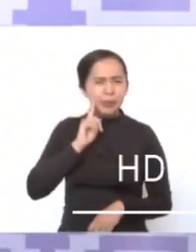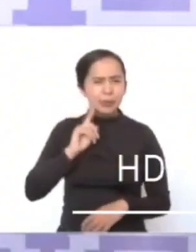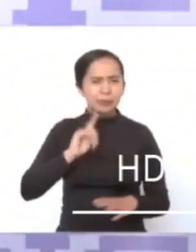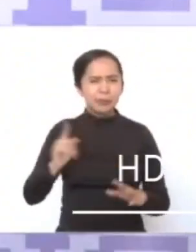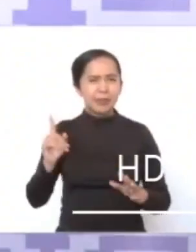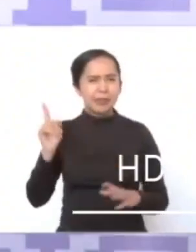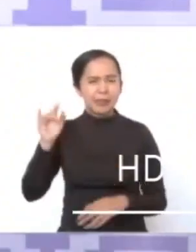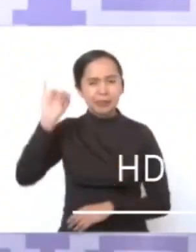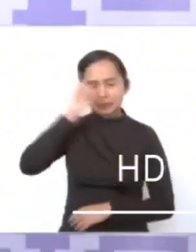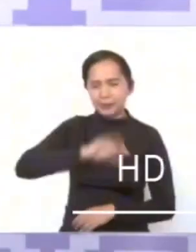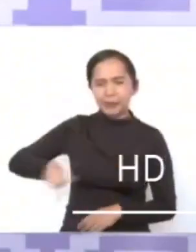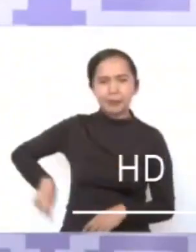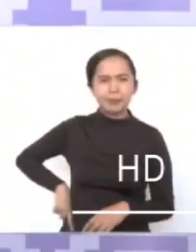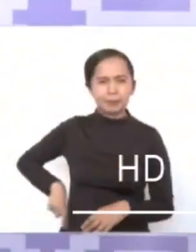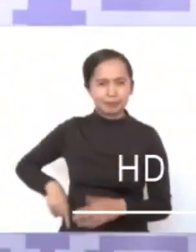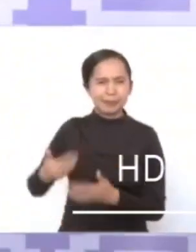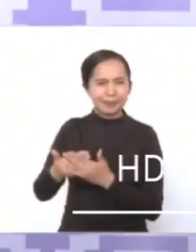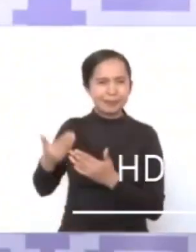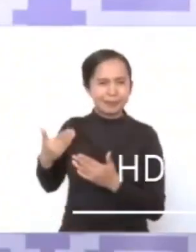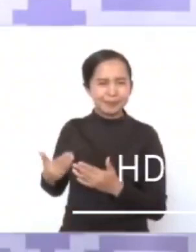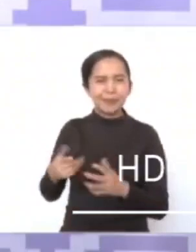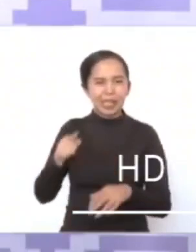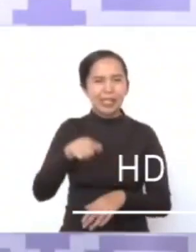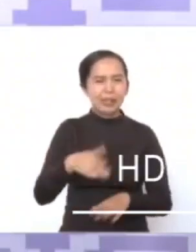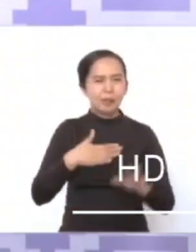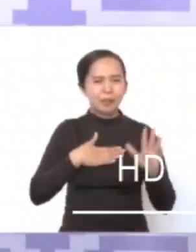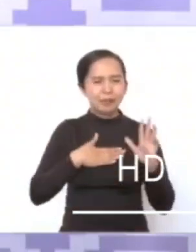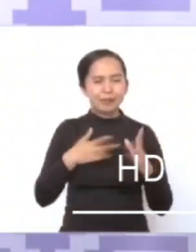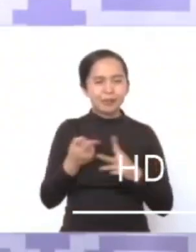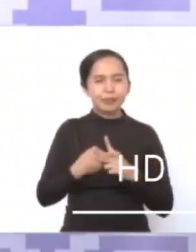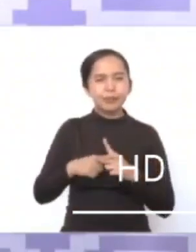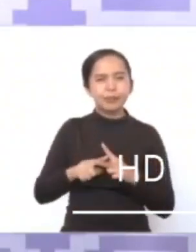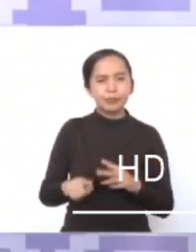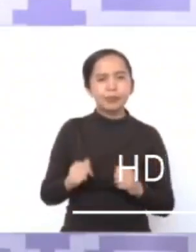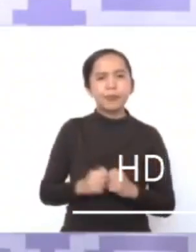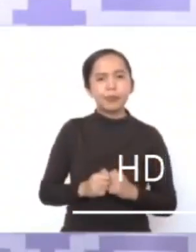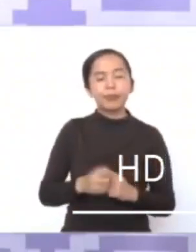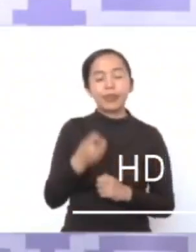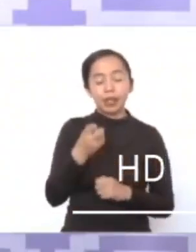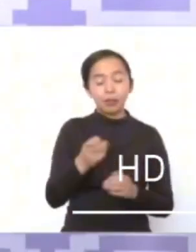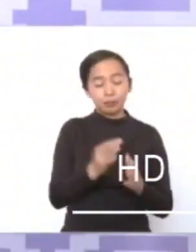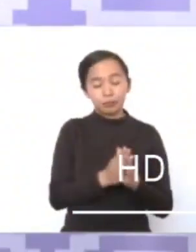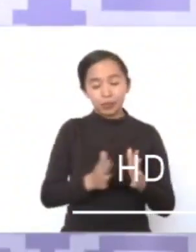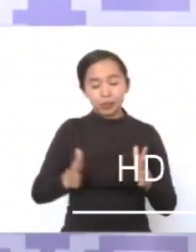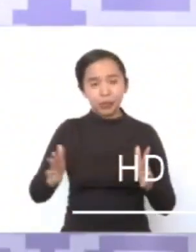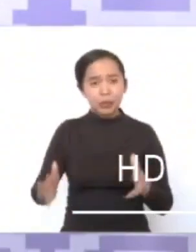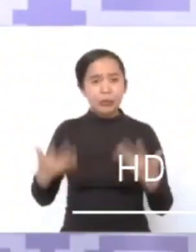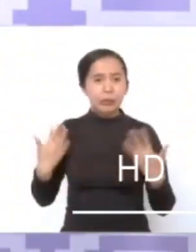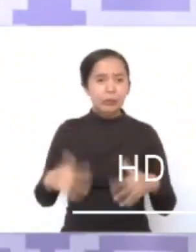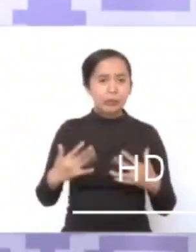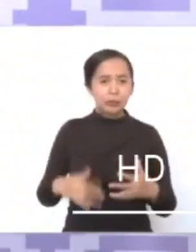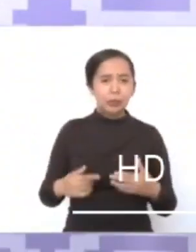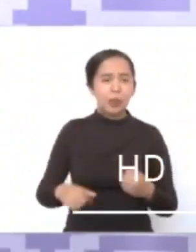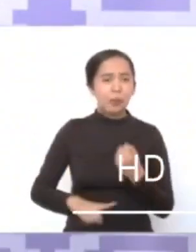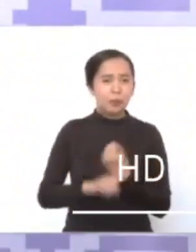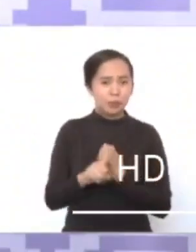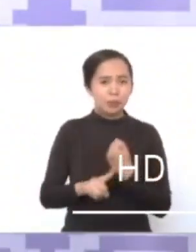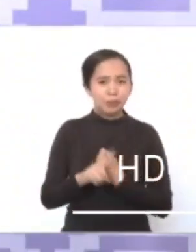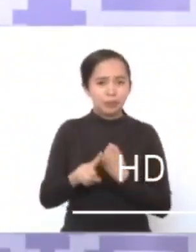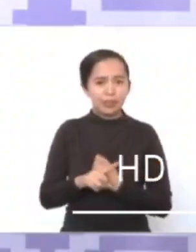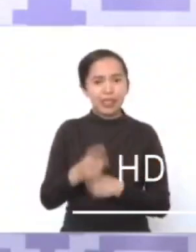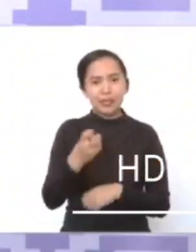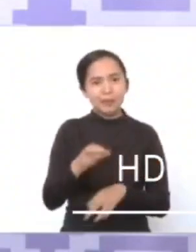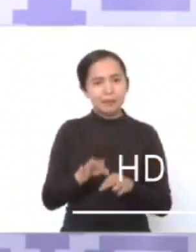hacerse la doctora Claudia Sheinbaum. Entonces, sí es indispensable asumir que existen esos datos, esas tendencias, que forman parte de otro